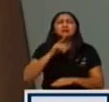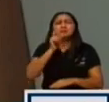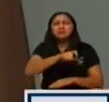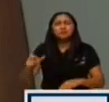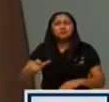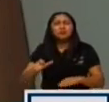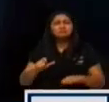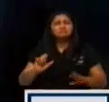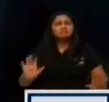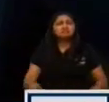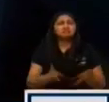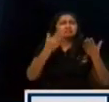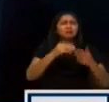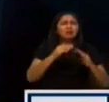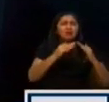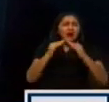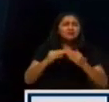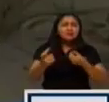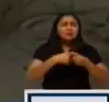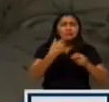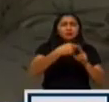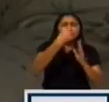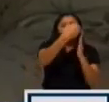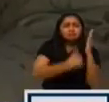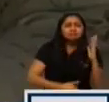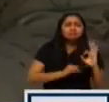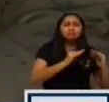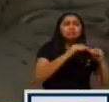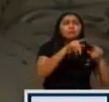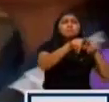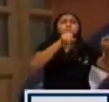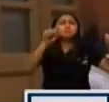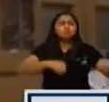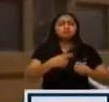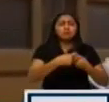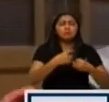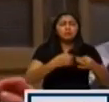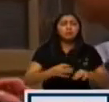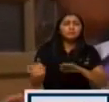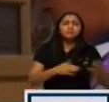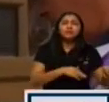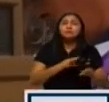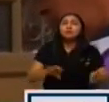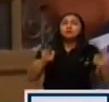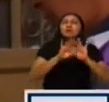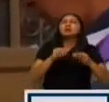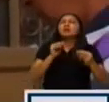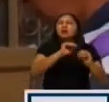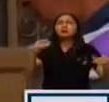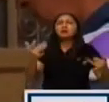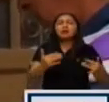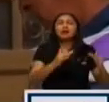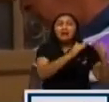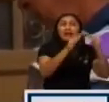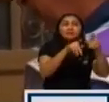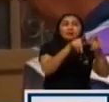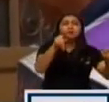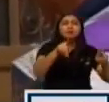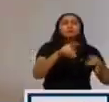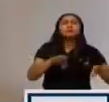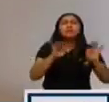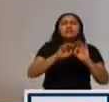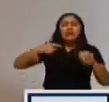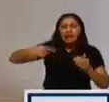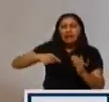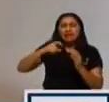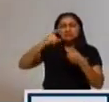manera a los hogares. Con algo importante, y es que cada hogar conozca lo que significa esta gran base de datos nacional.